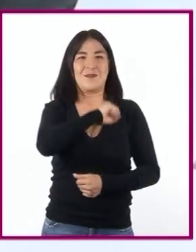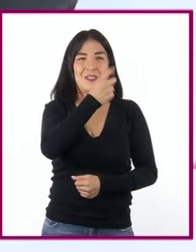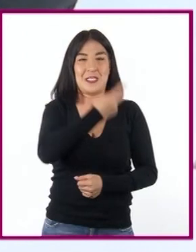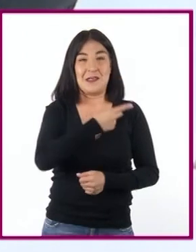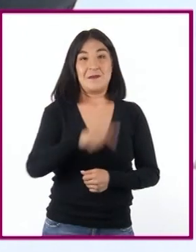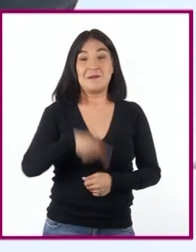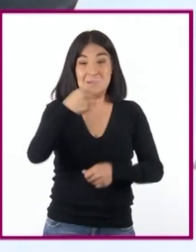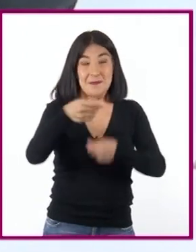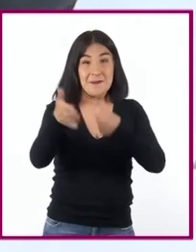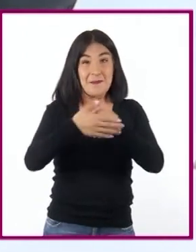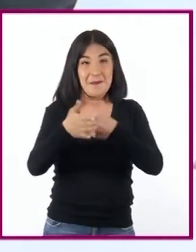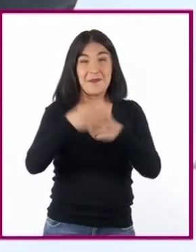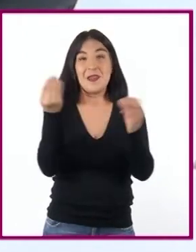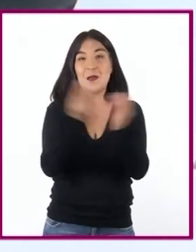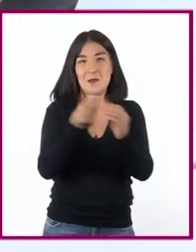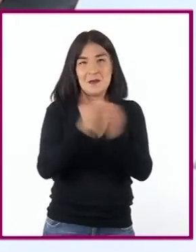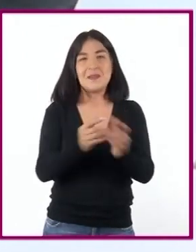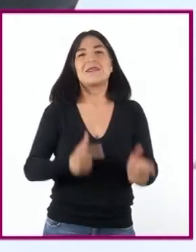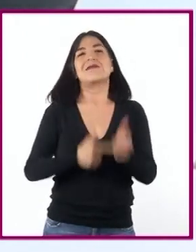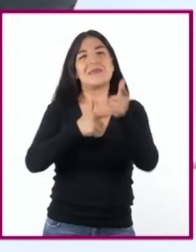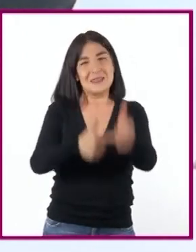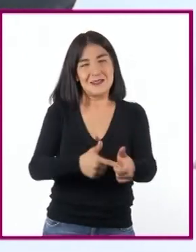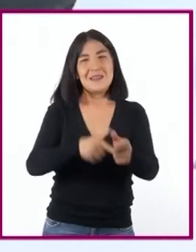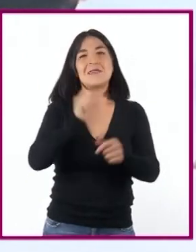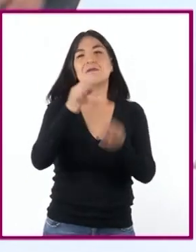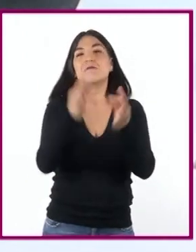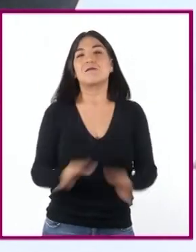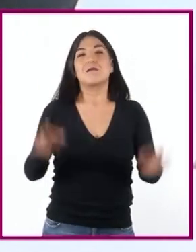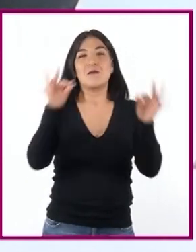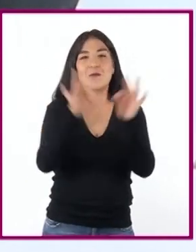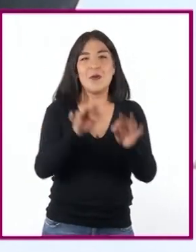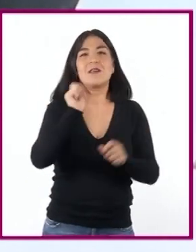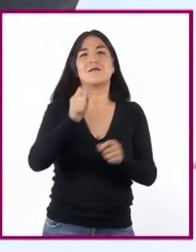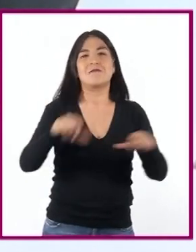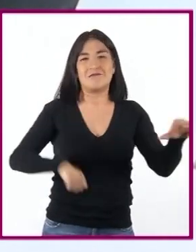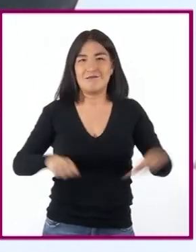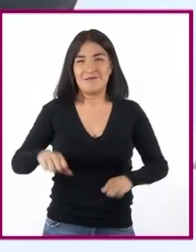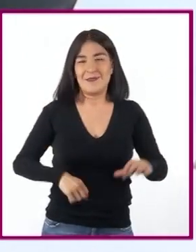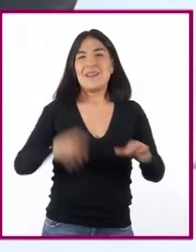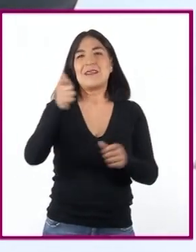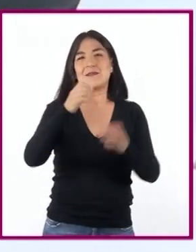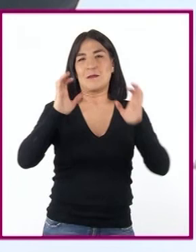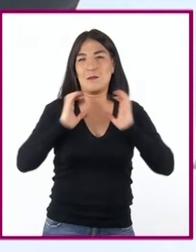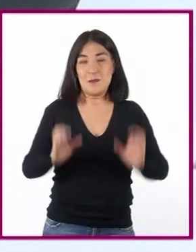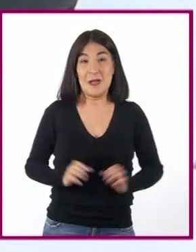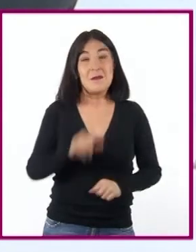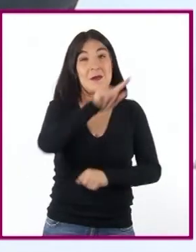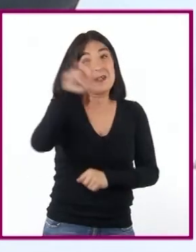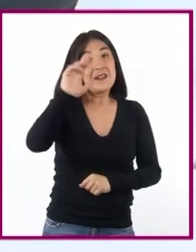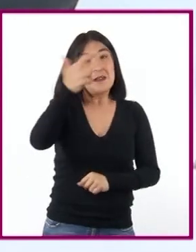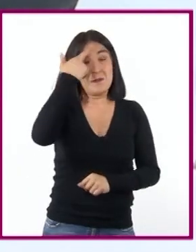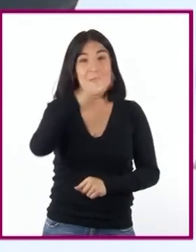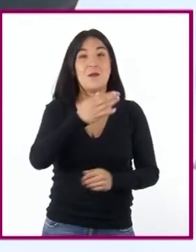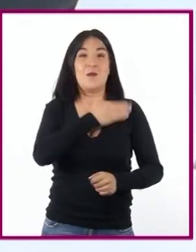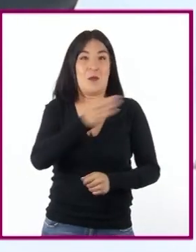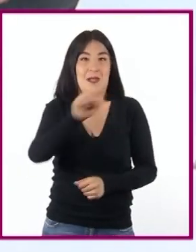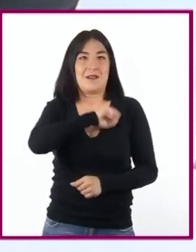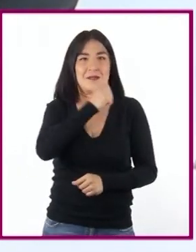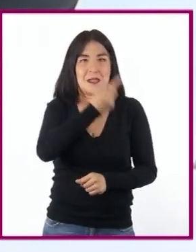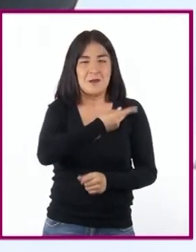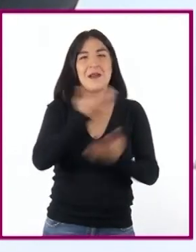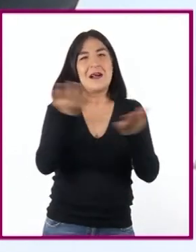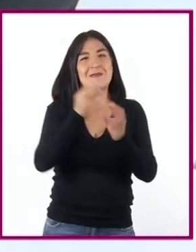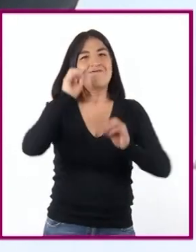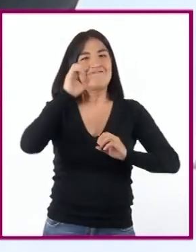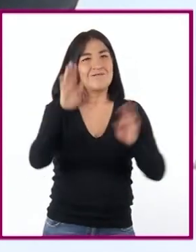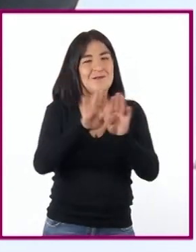las próximas sesiones seguiremos hablando de la importancia de la actividad física y recuerden que la buena salud se construye.